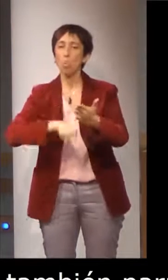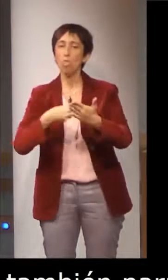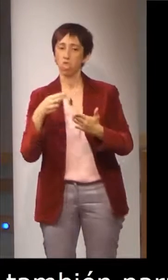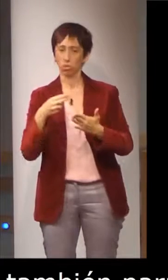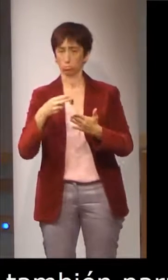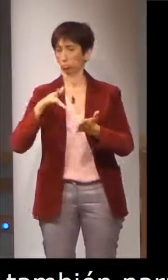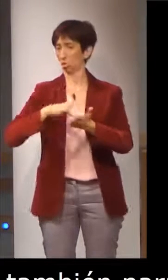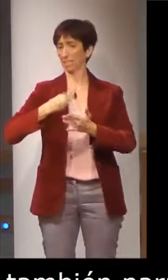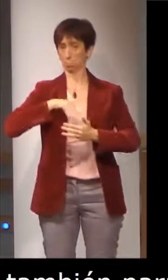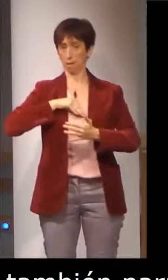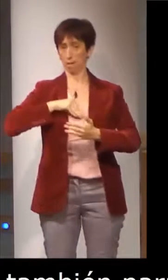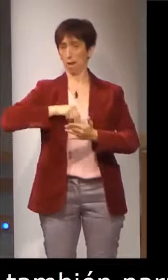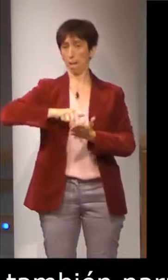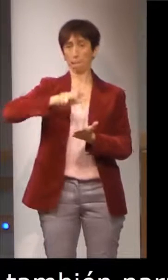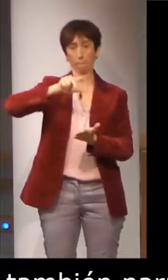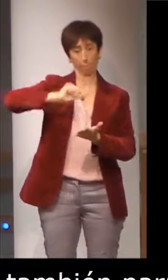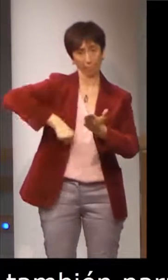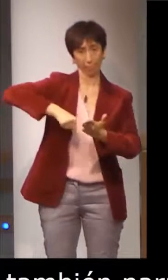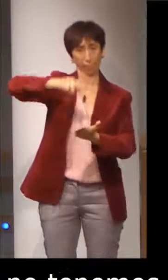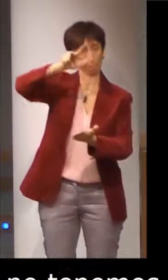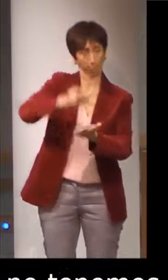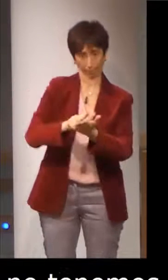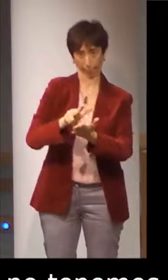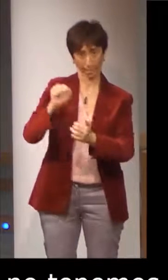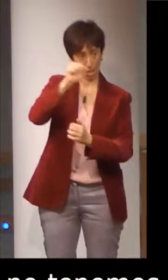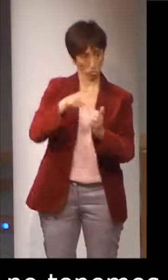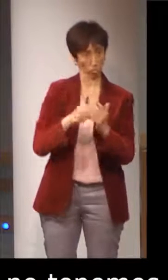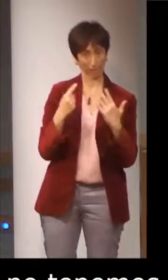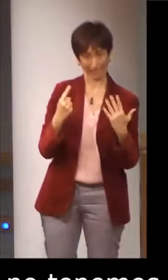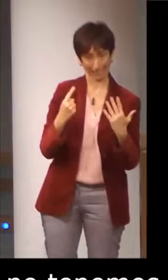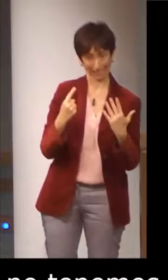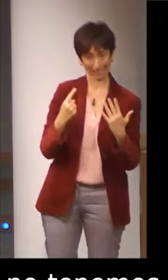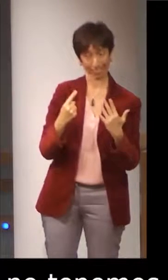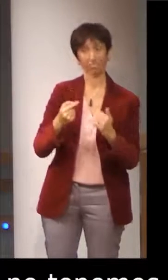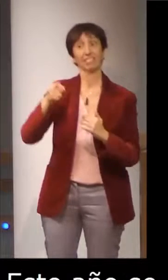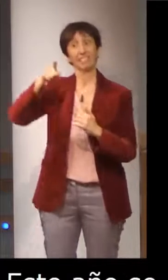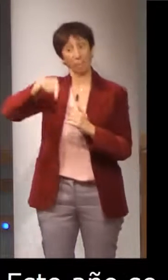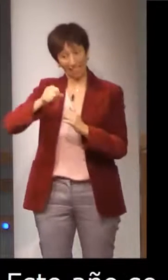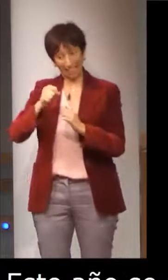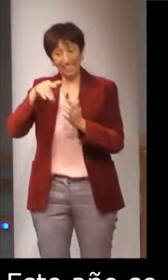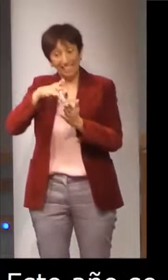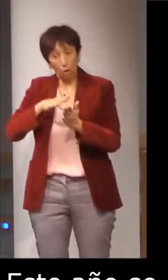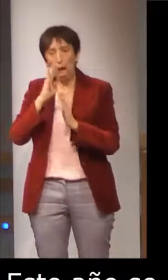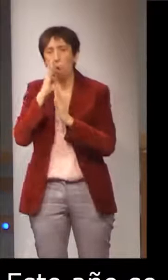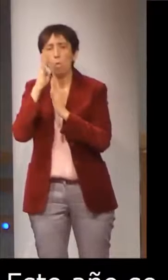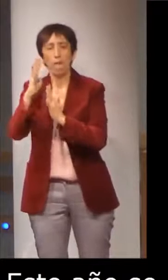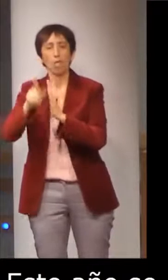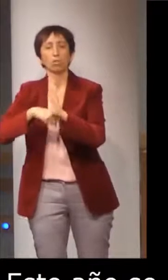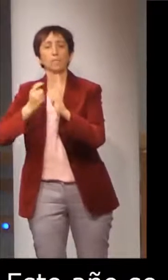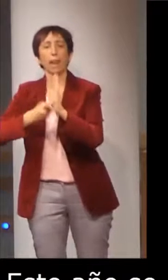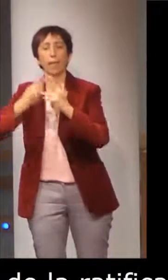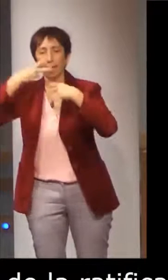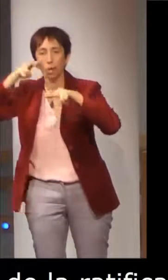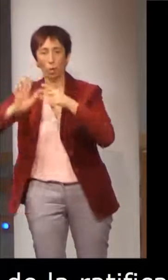Este año se celebra el décimo aniversario de la ratificación por parte de nuestro país, fue en 2006, de la